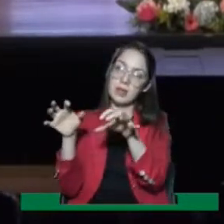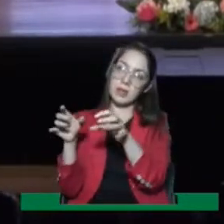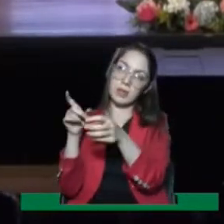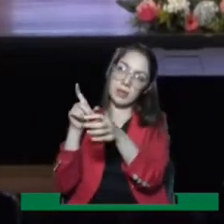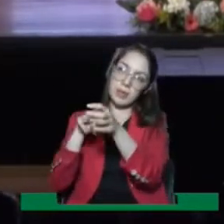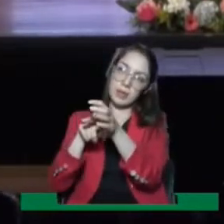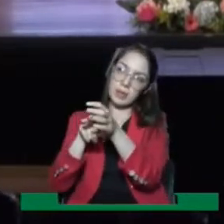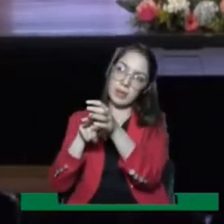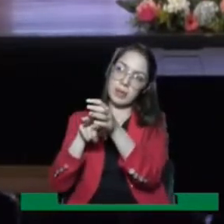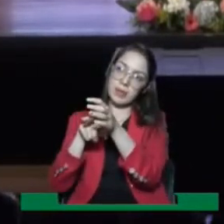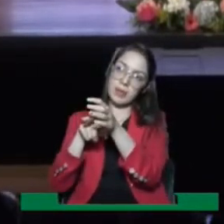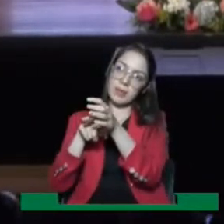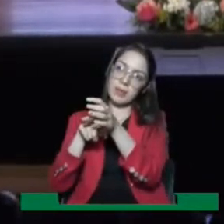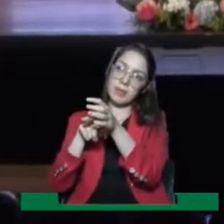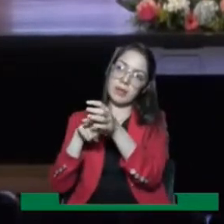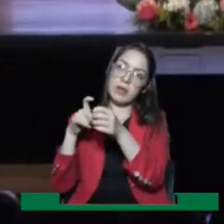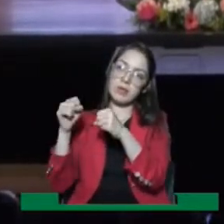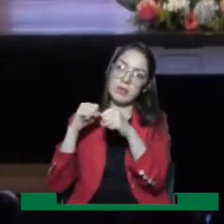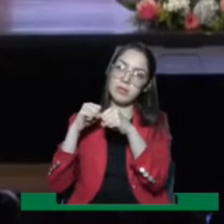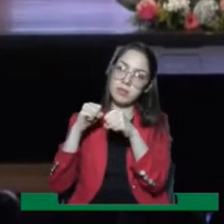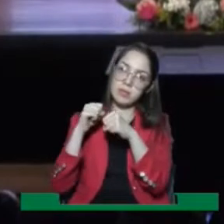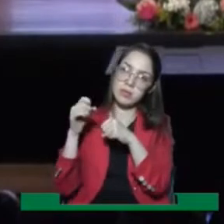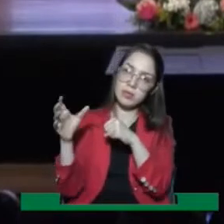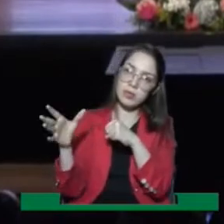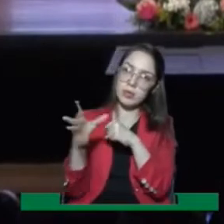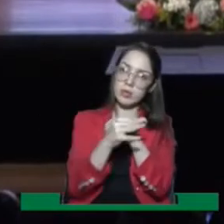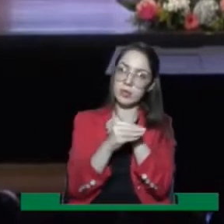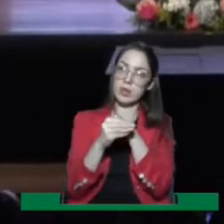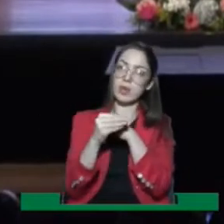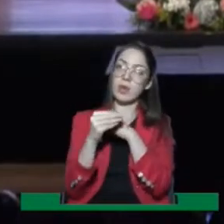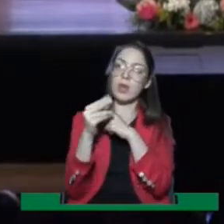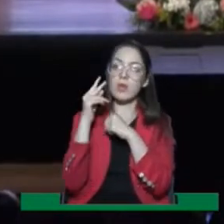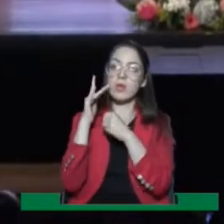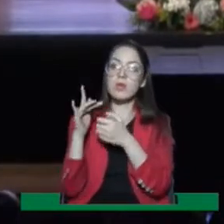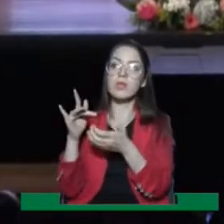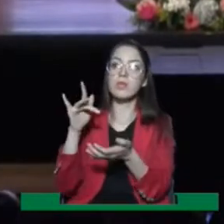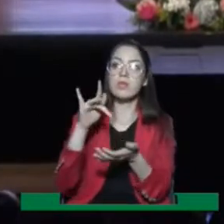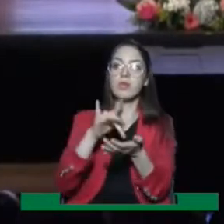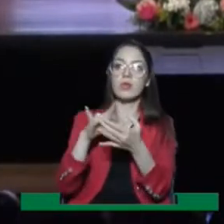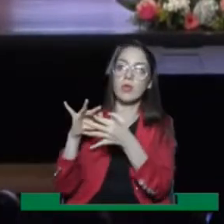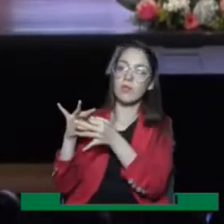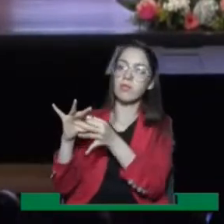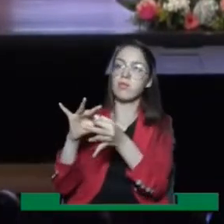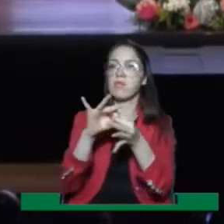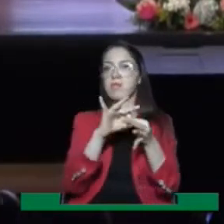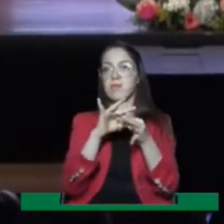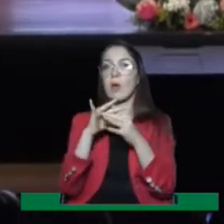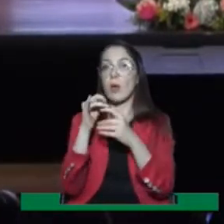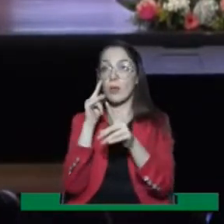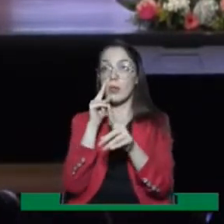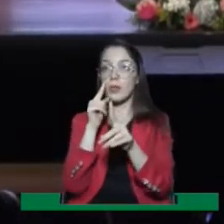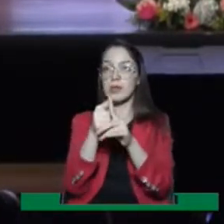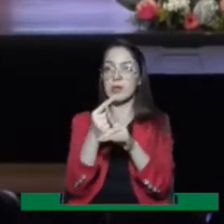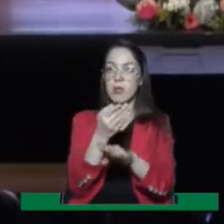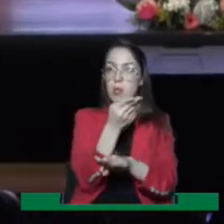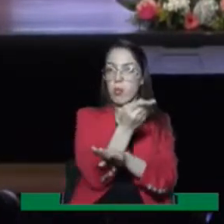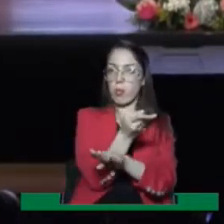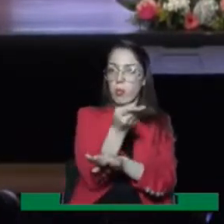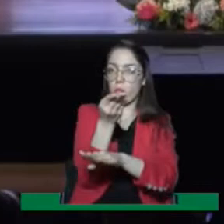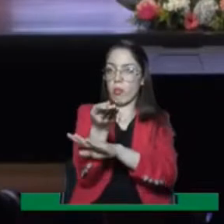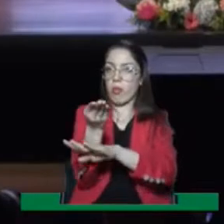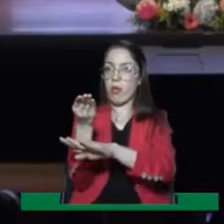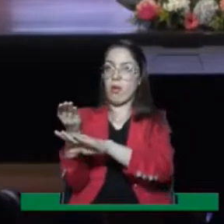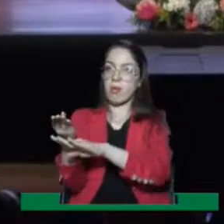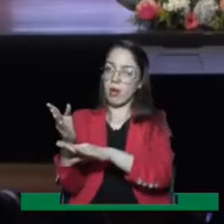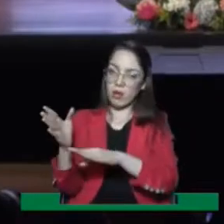completo donde todos hacemos parte de ese destino donde todos nos unificamos con nuestras propuestas para mostrarle al